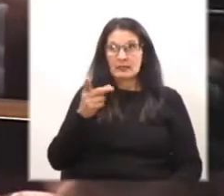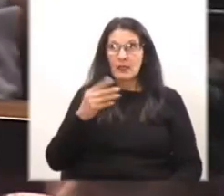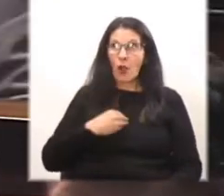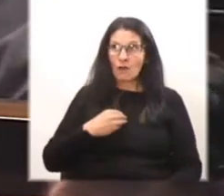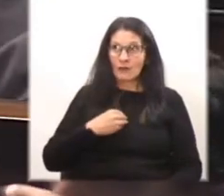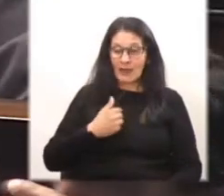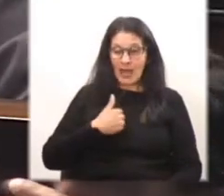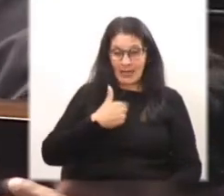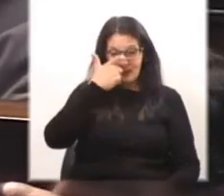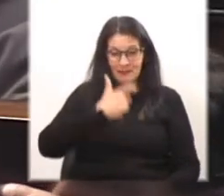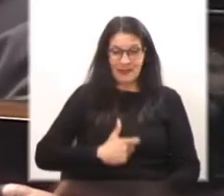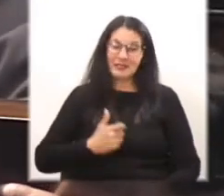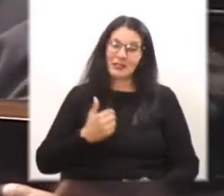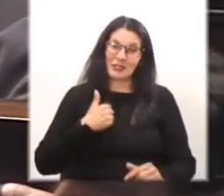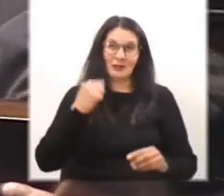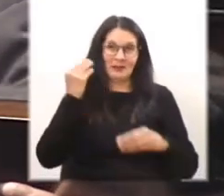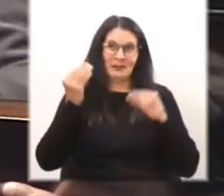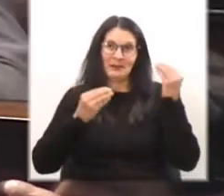preocupo a esta altura.